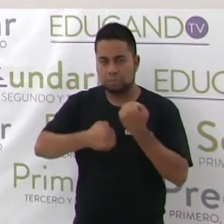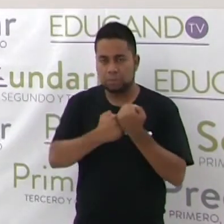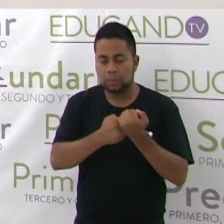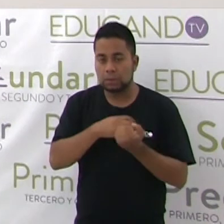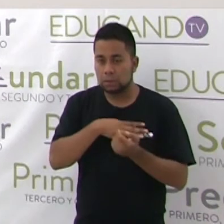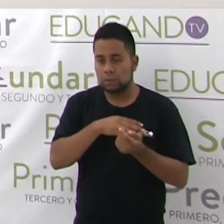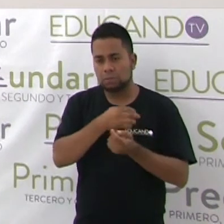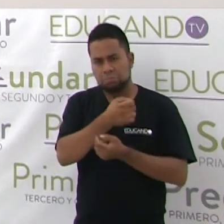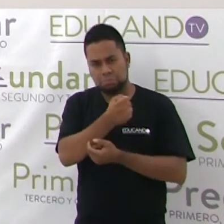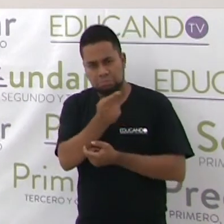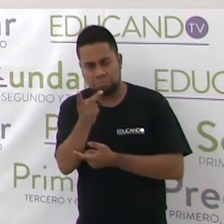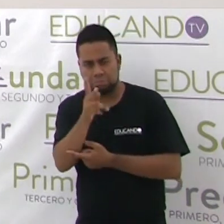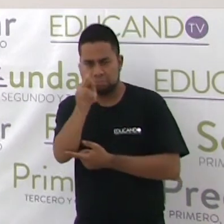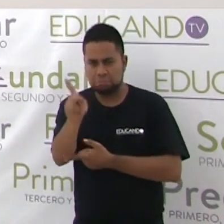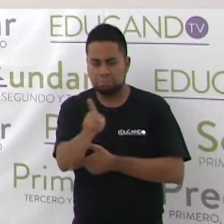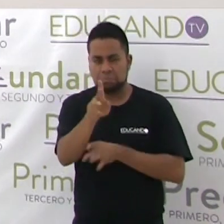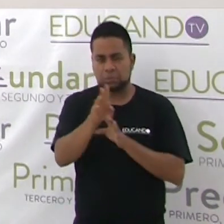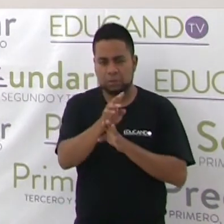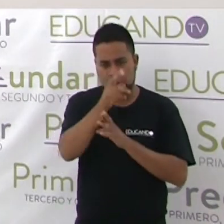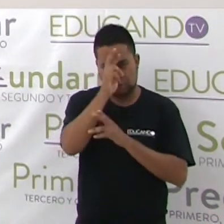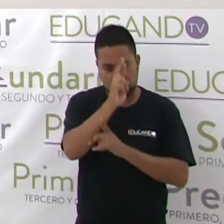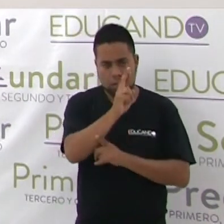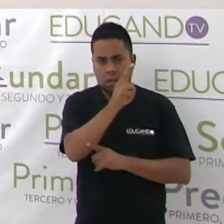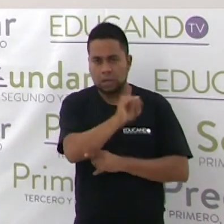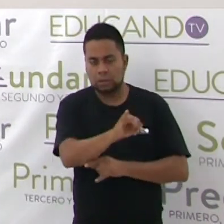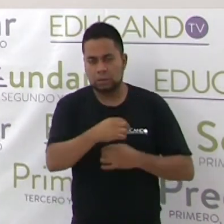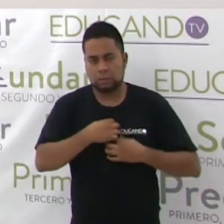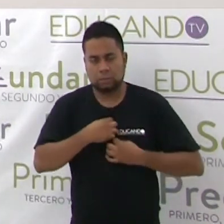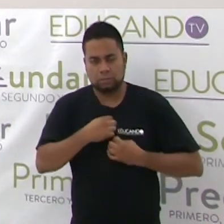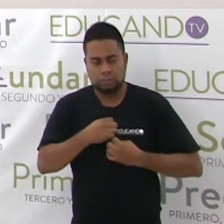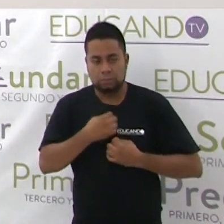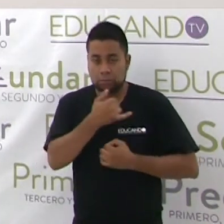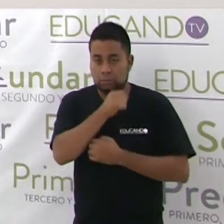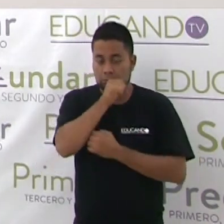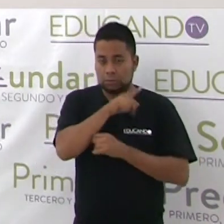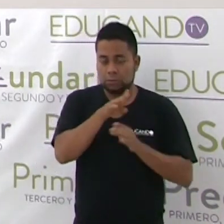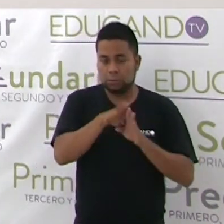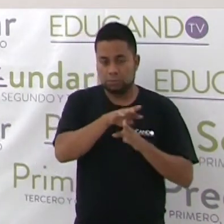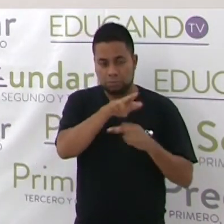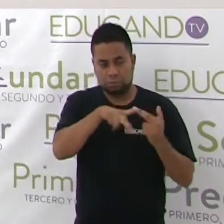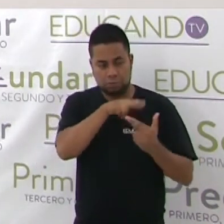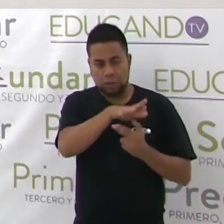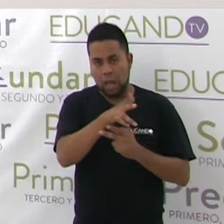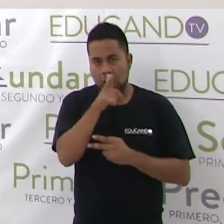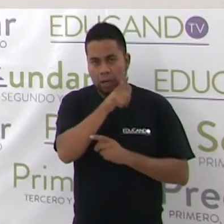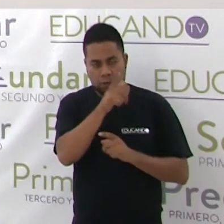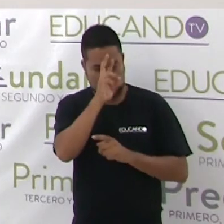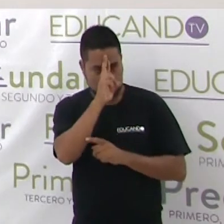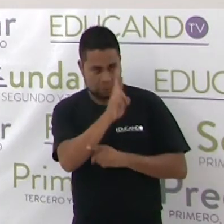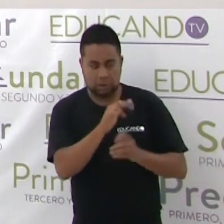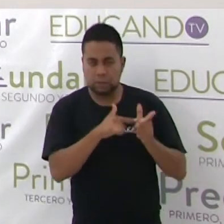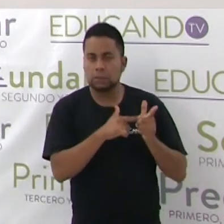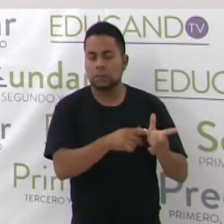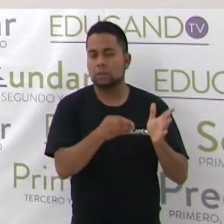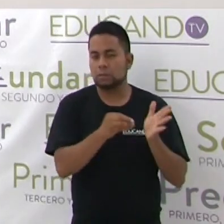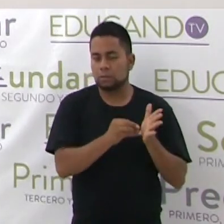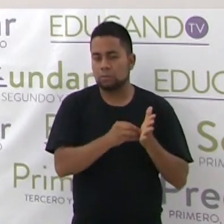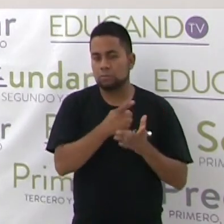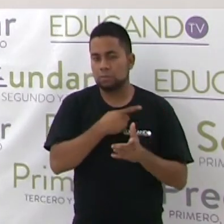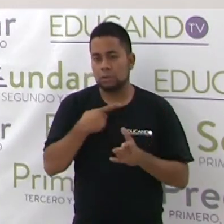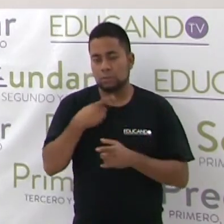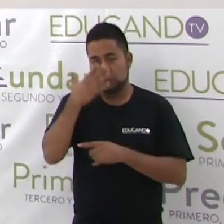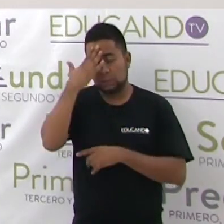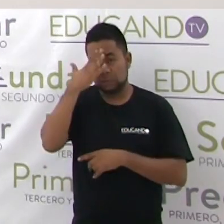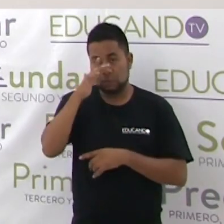todavía comunidades en donde se respeta la vestimenta y también entonces la lengua. Debemos de tomar muy